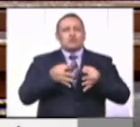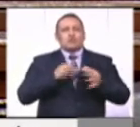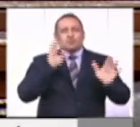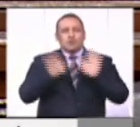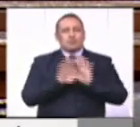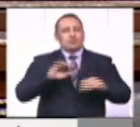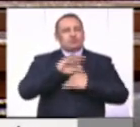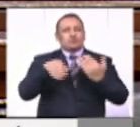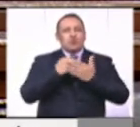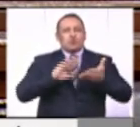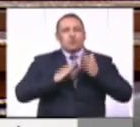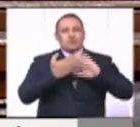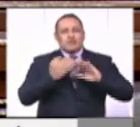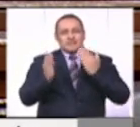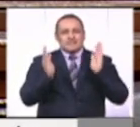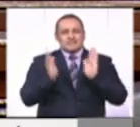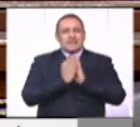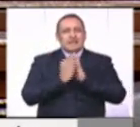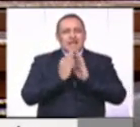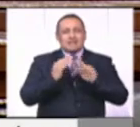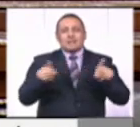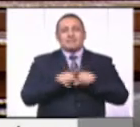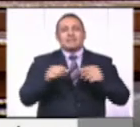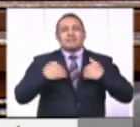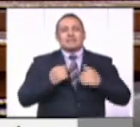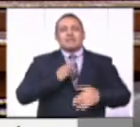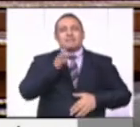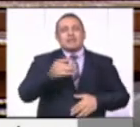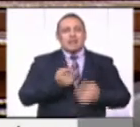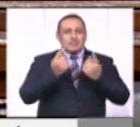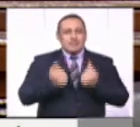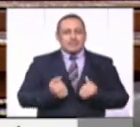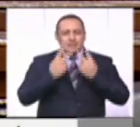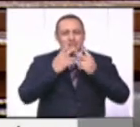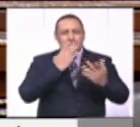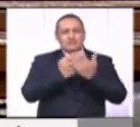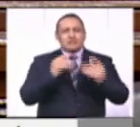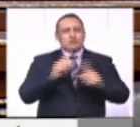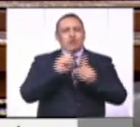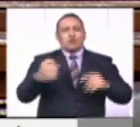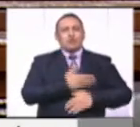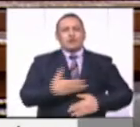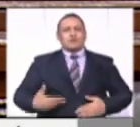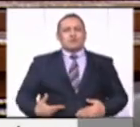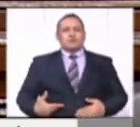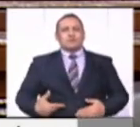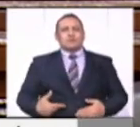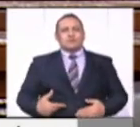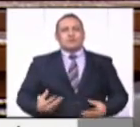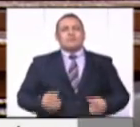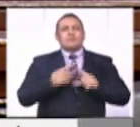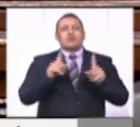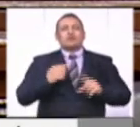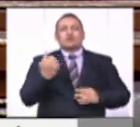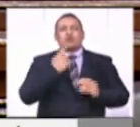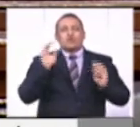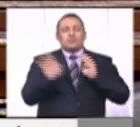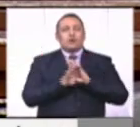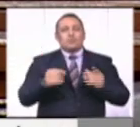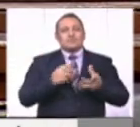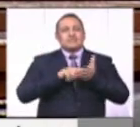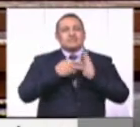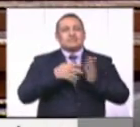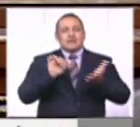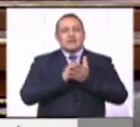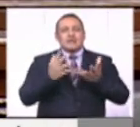todas las comunidades que están cerca ahí debería el dinero directamente y no al gobierno central pero no solamente se trata como